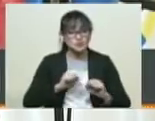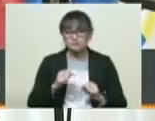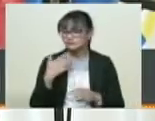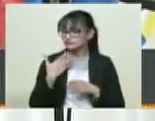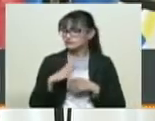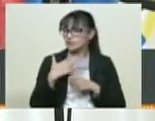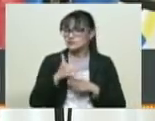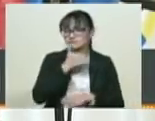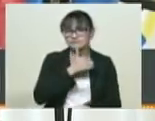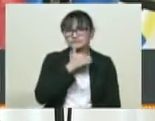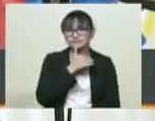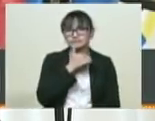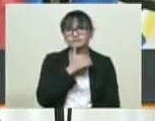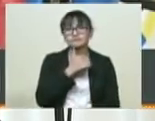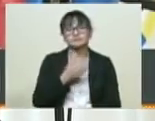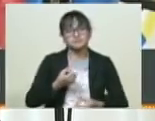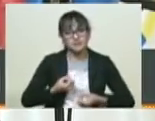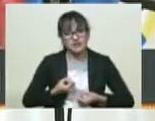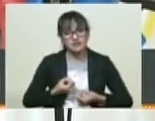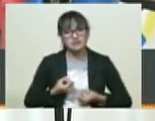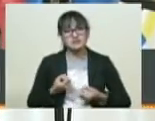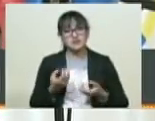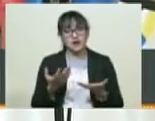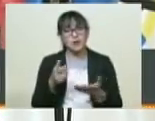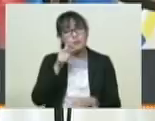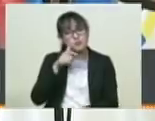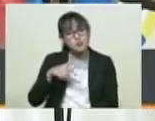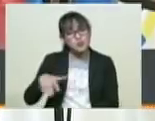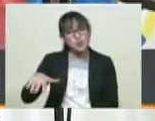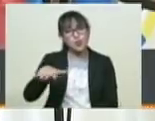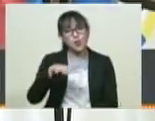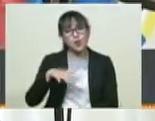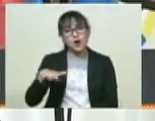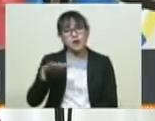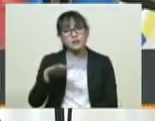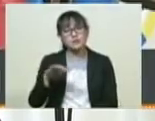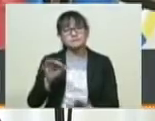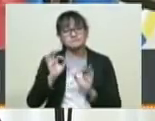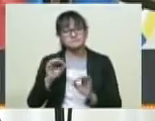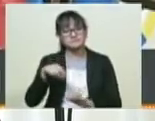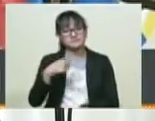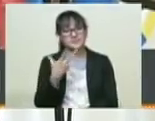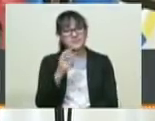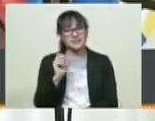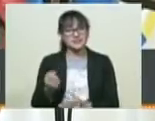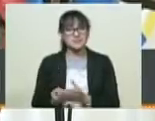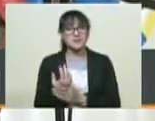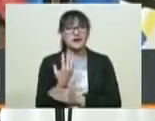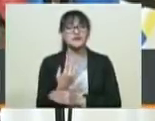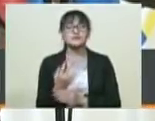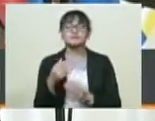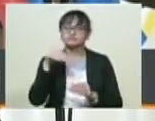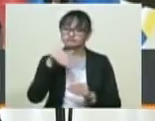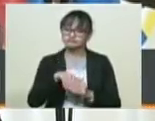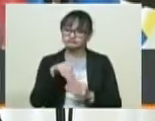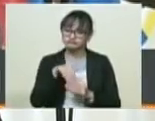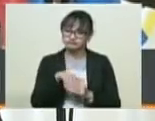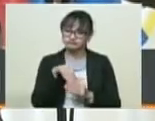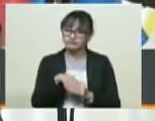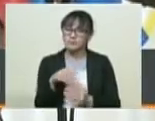necesarias para garantizar que nuestro pueblo, el próximo 20 de mayo, ejerza su derecho